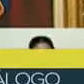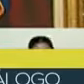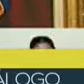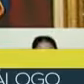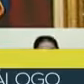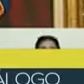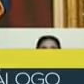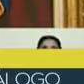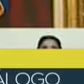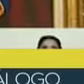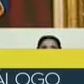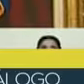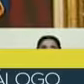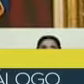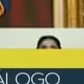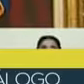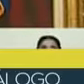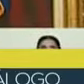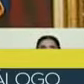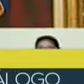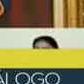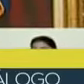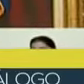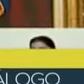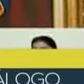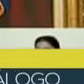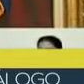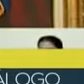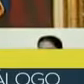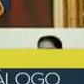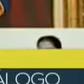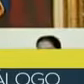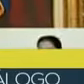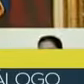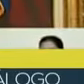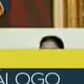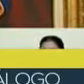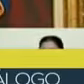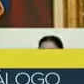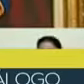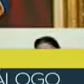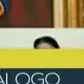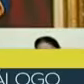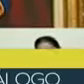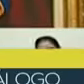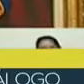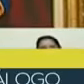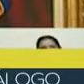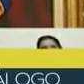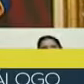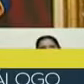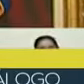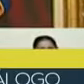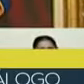Así que se ha querido vender de nosotros una imagen de antiestadounidense.